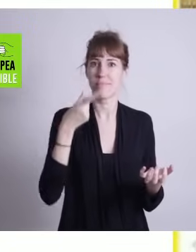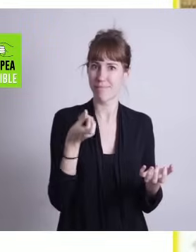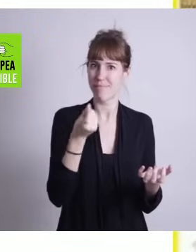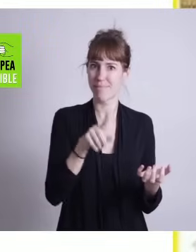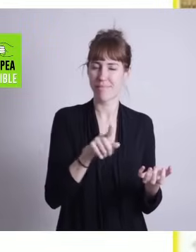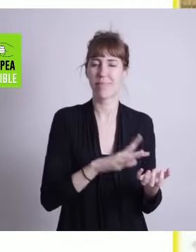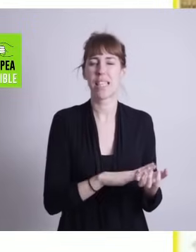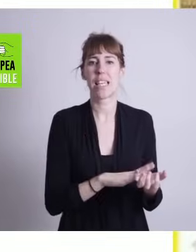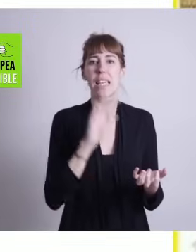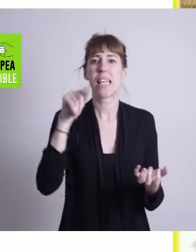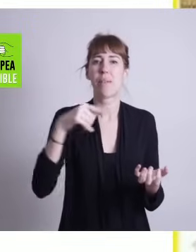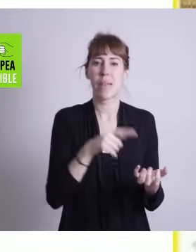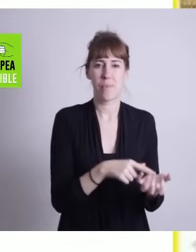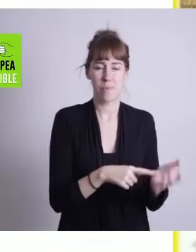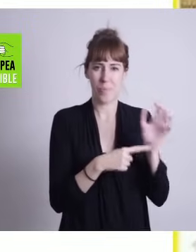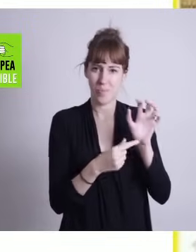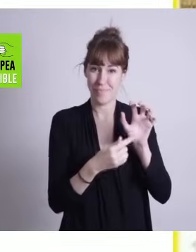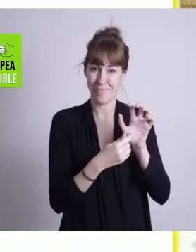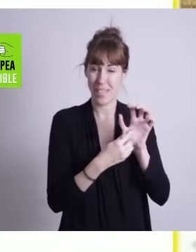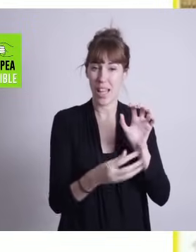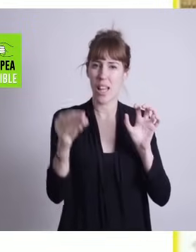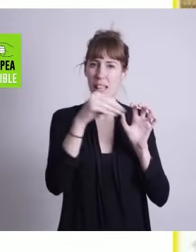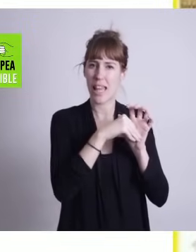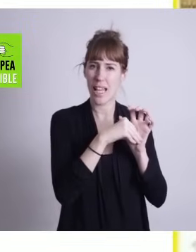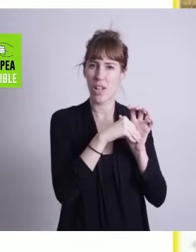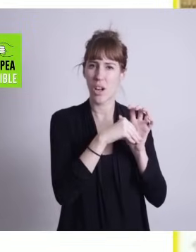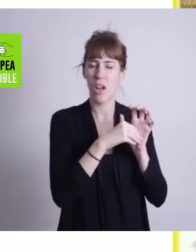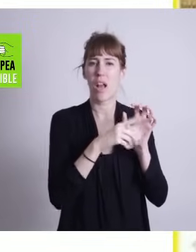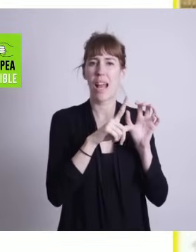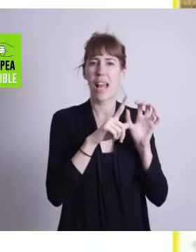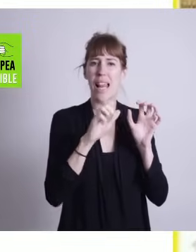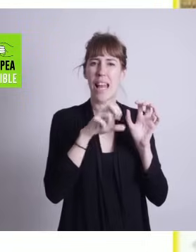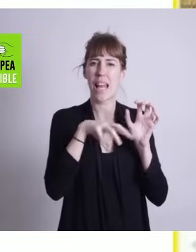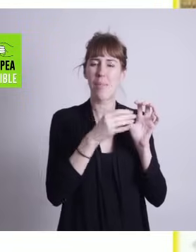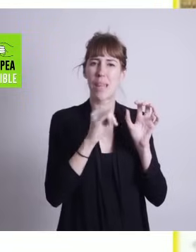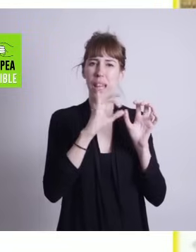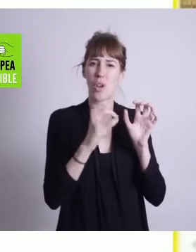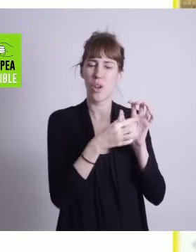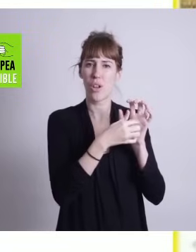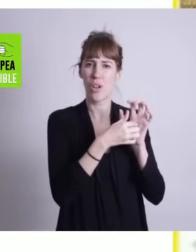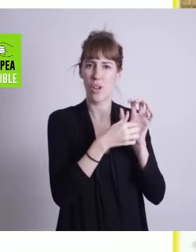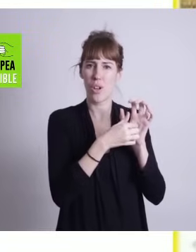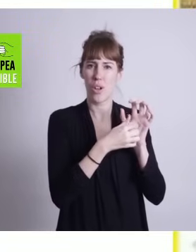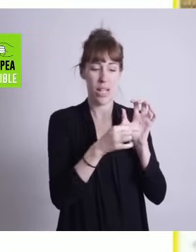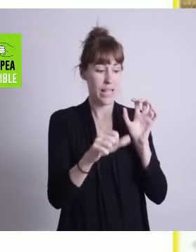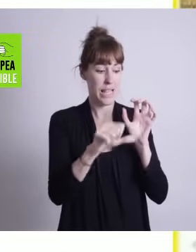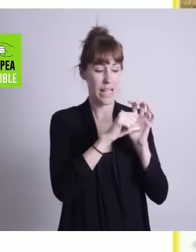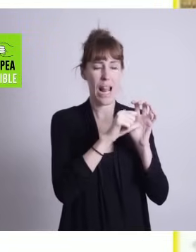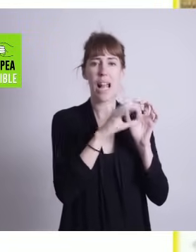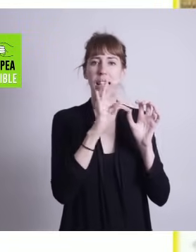La parte interna, en la que tendríamos esta zona, se llama el límbico y esta parte central se llama tálamo,